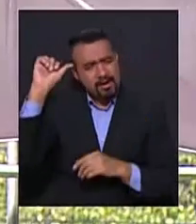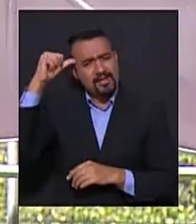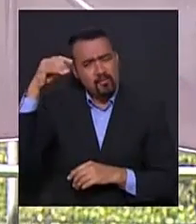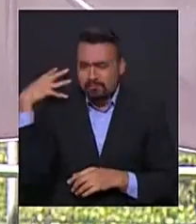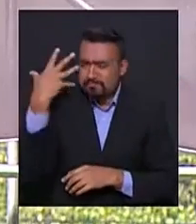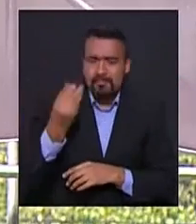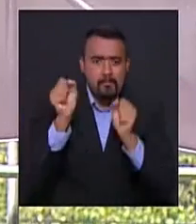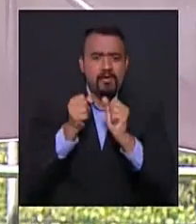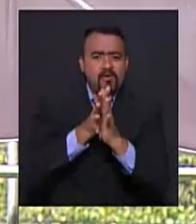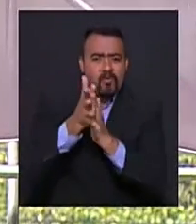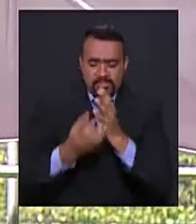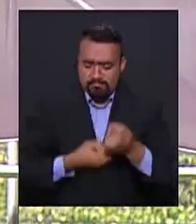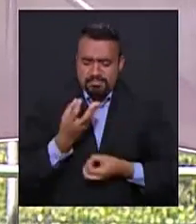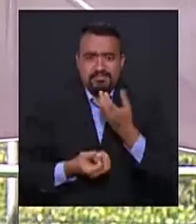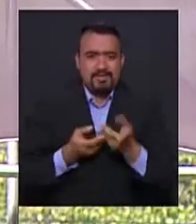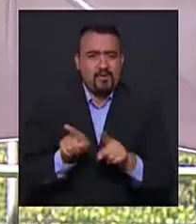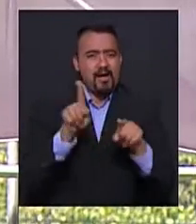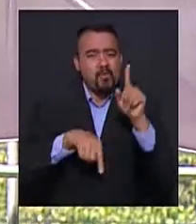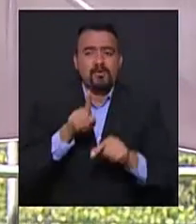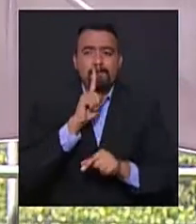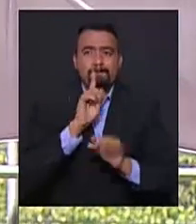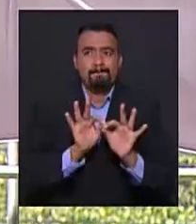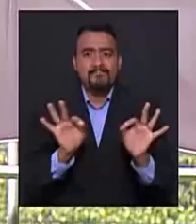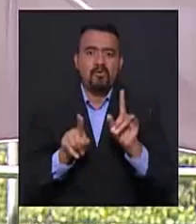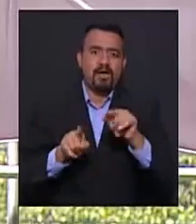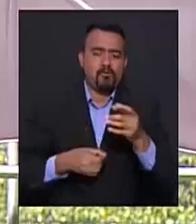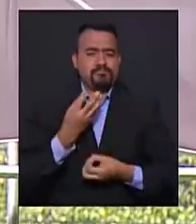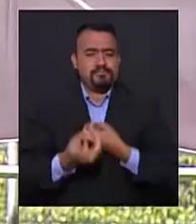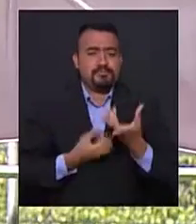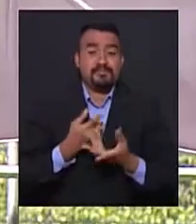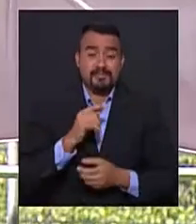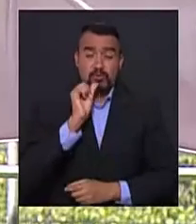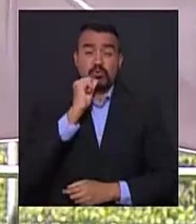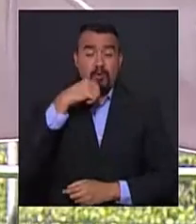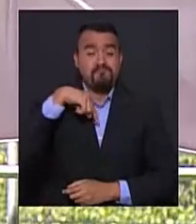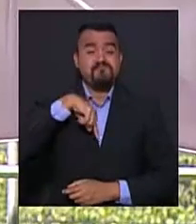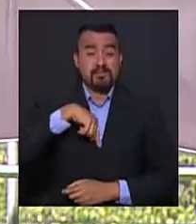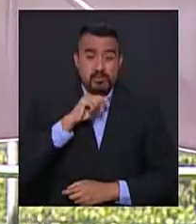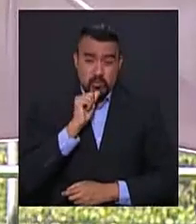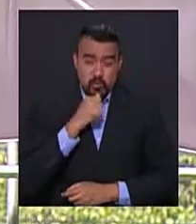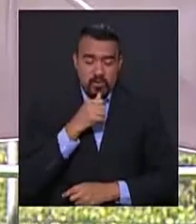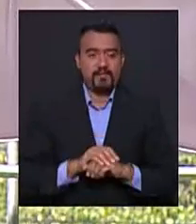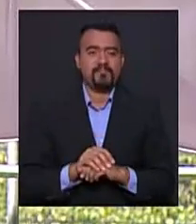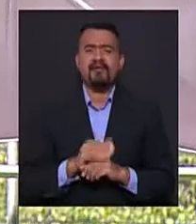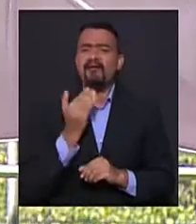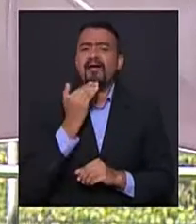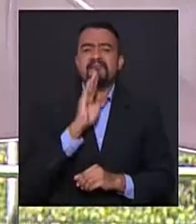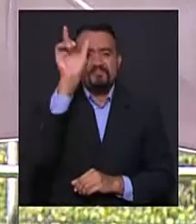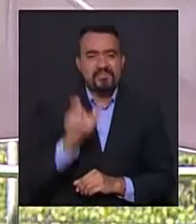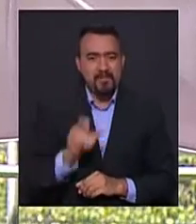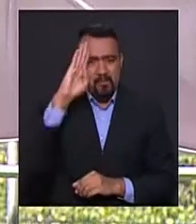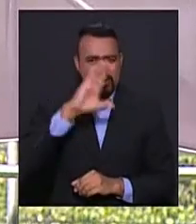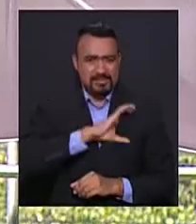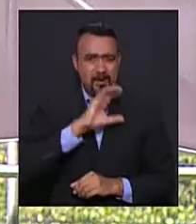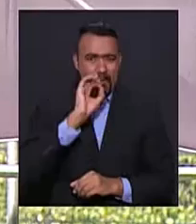Hay dolor en las palabras y también en los silencios. Pensemos, por ejemplo, en un joven policía de la época.